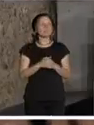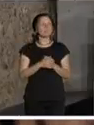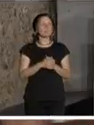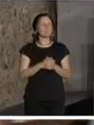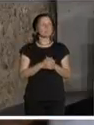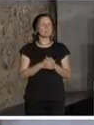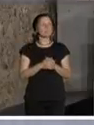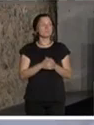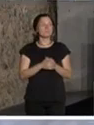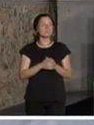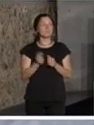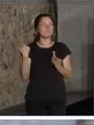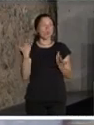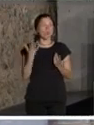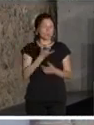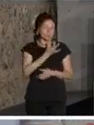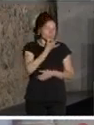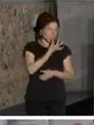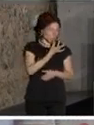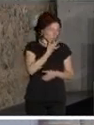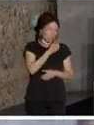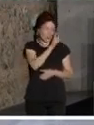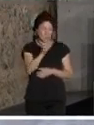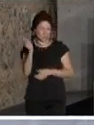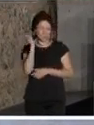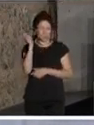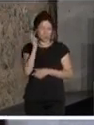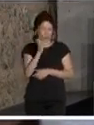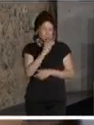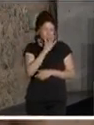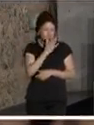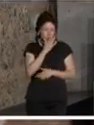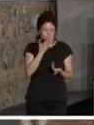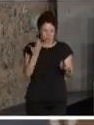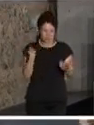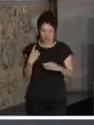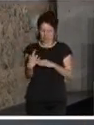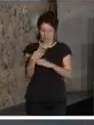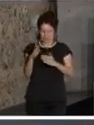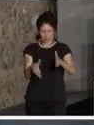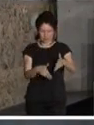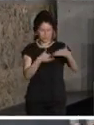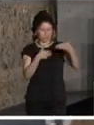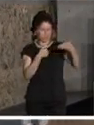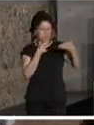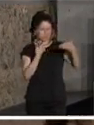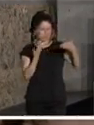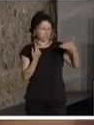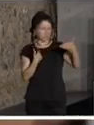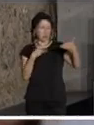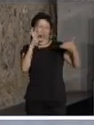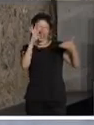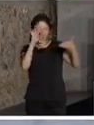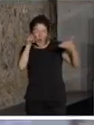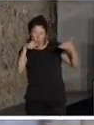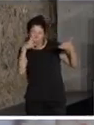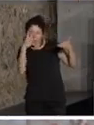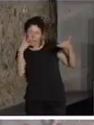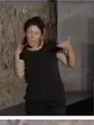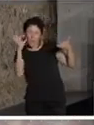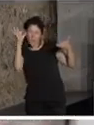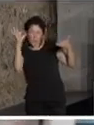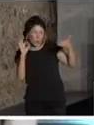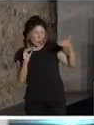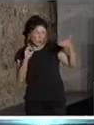que ya no se nos caiga la cara vergüenza a los pensionistas cuando recibíais la carta diciendo que os iban a subir un 0,25%